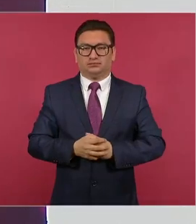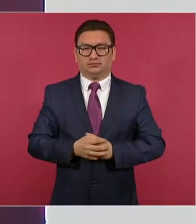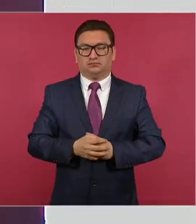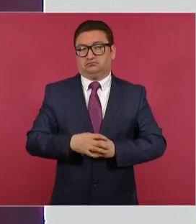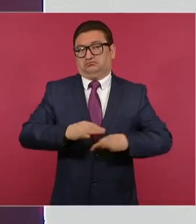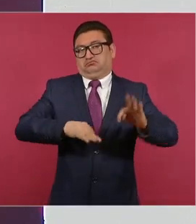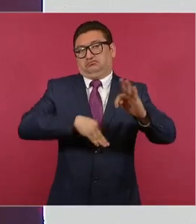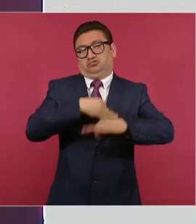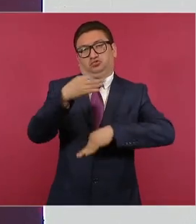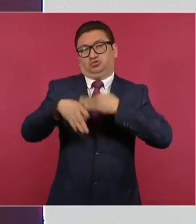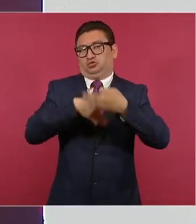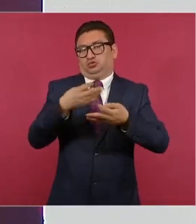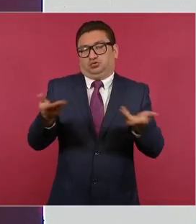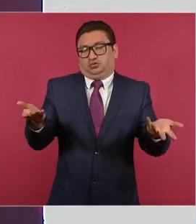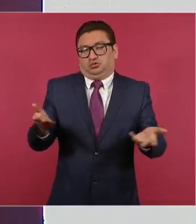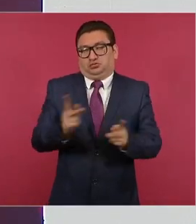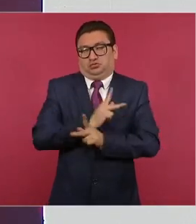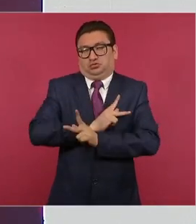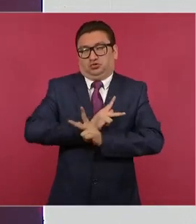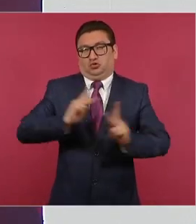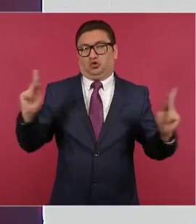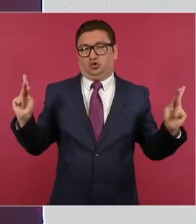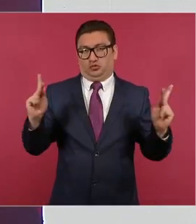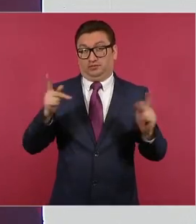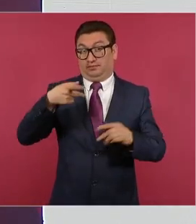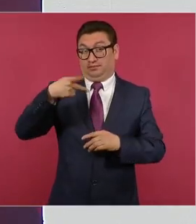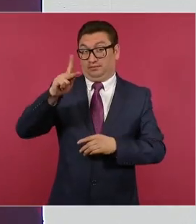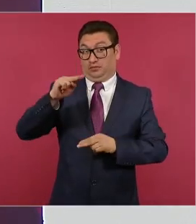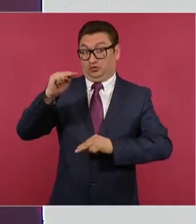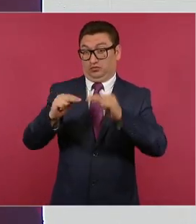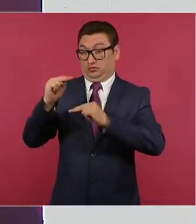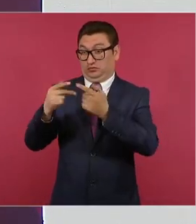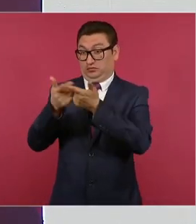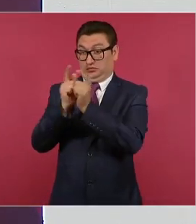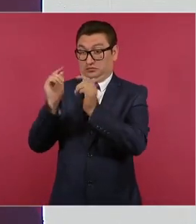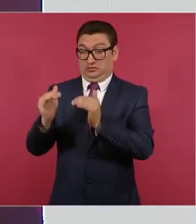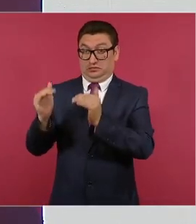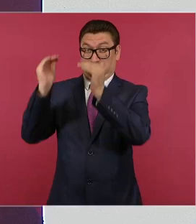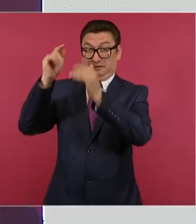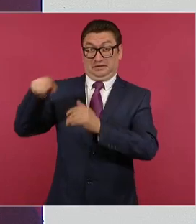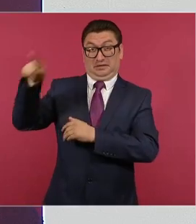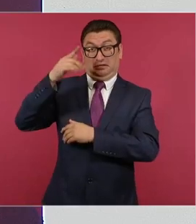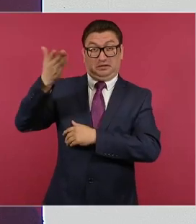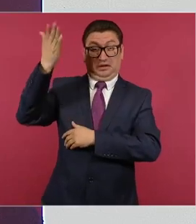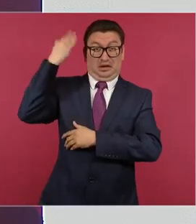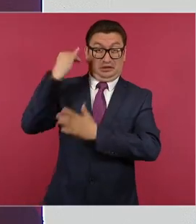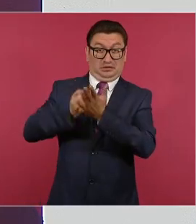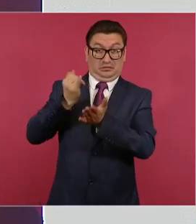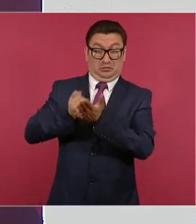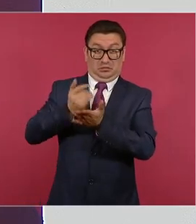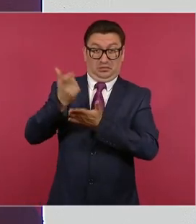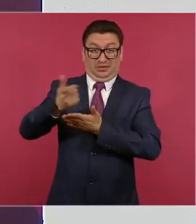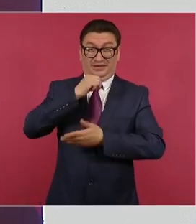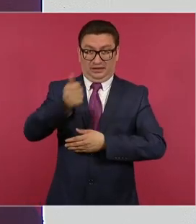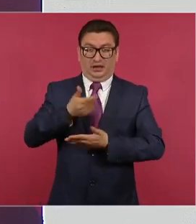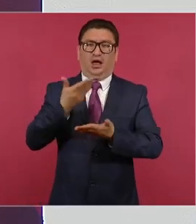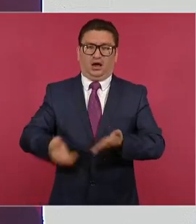Pues todos, menos los de mero arriba, que no pagaban. Ahora sí todos.